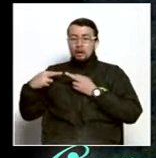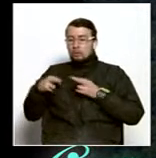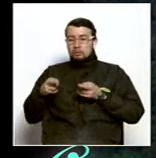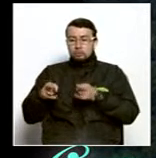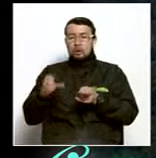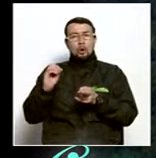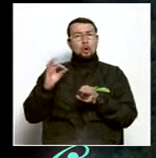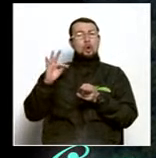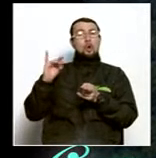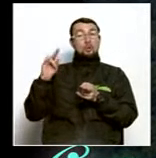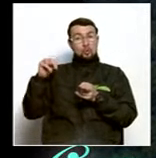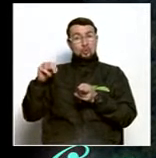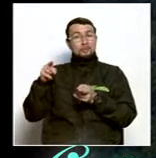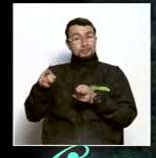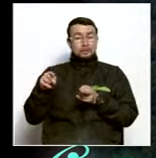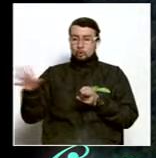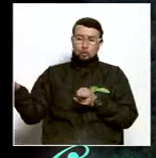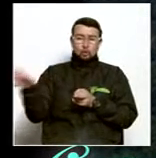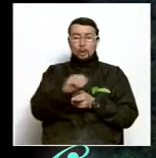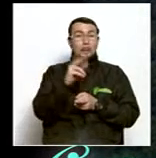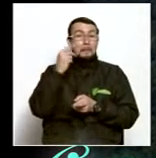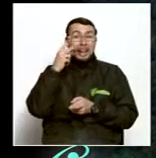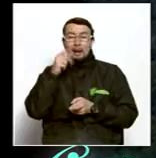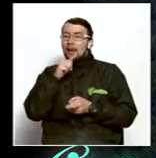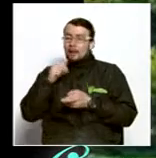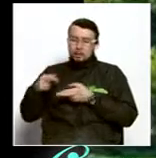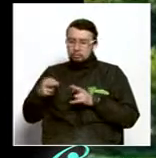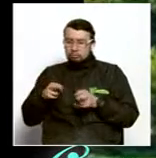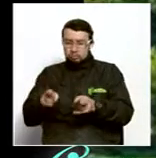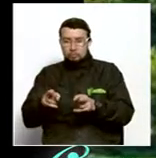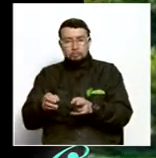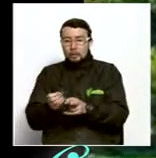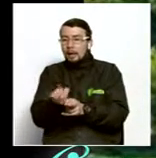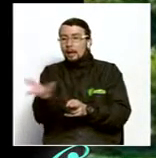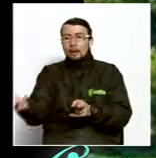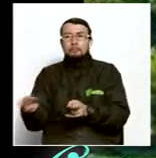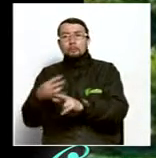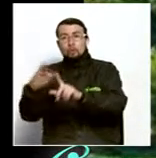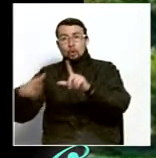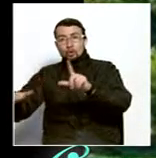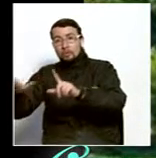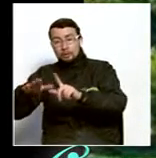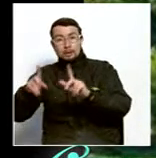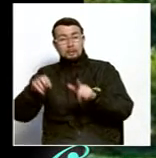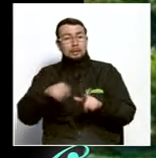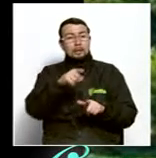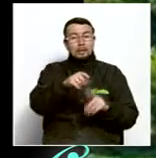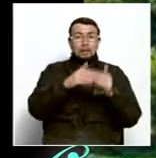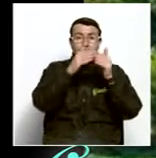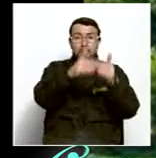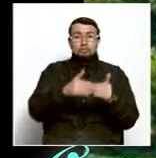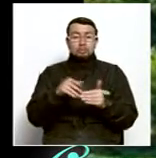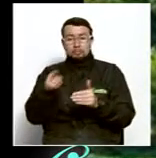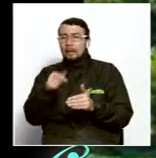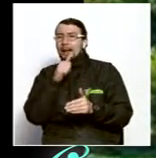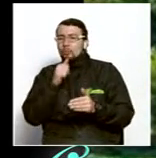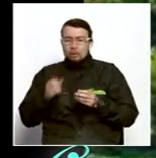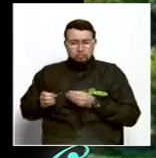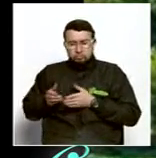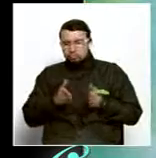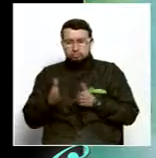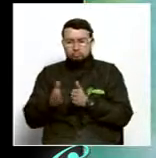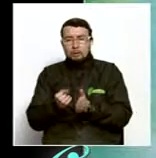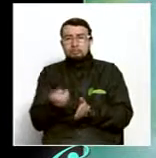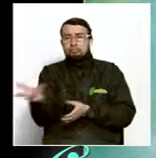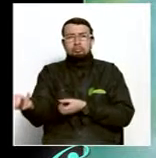potable a toda la ciudad, aparte de Dos Quebradas y también a la zona franca portuaria. Es un río de vital